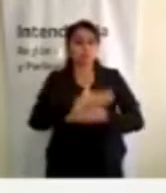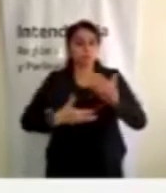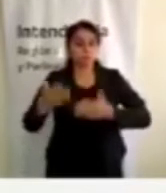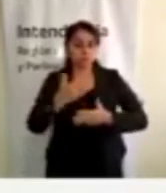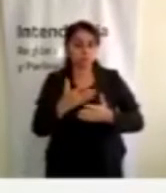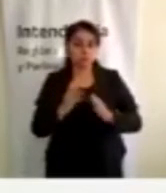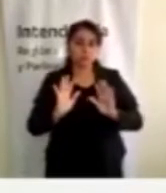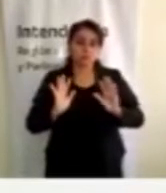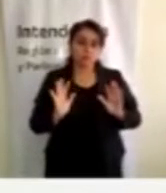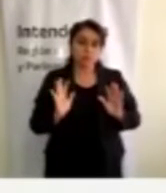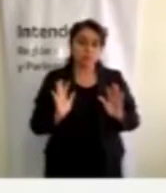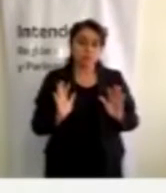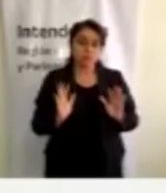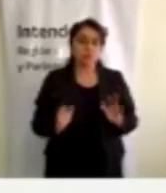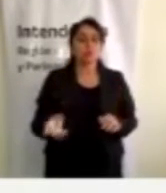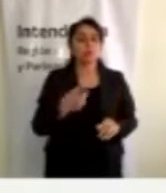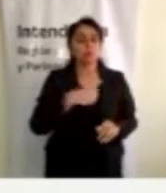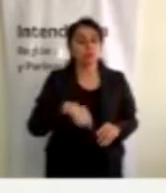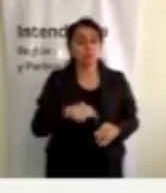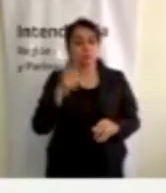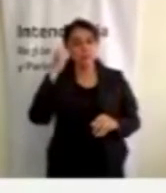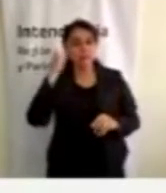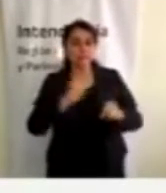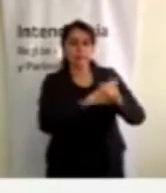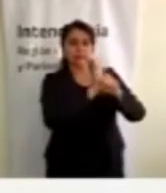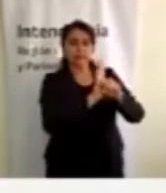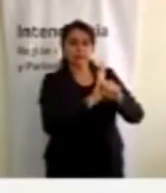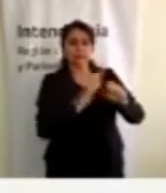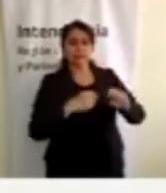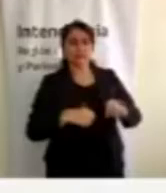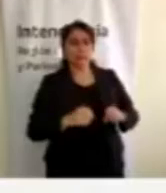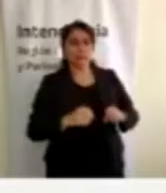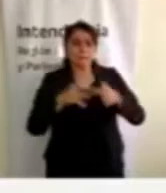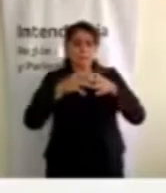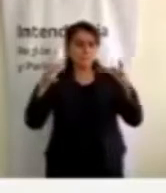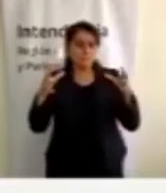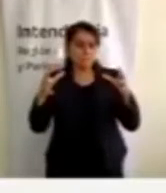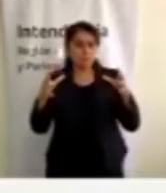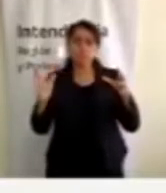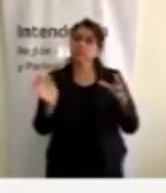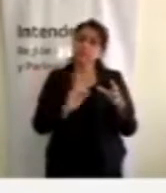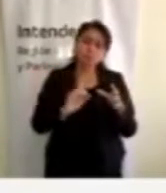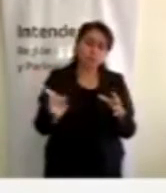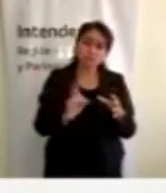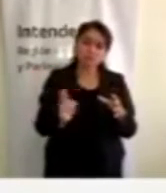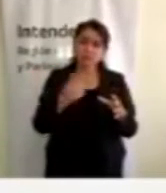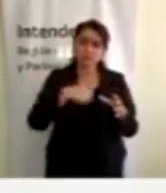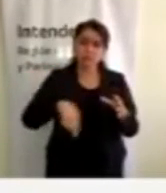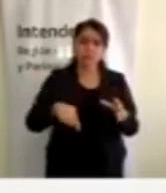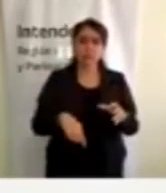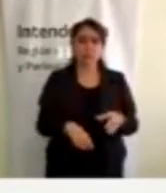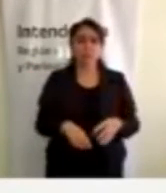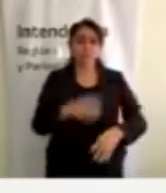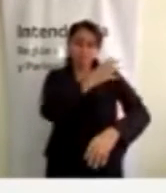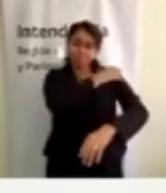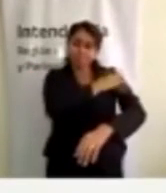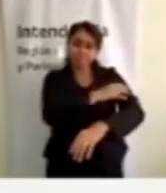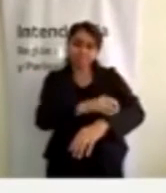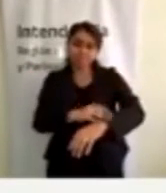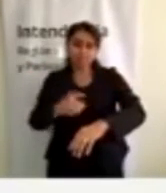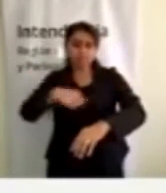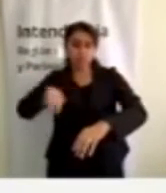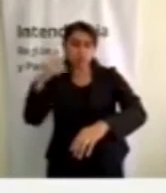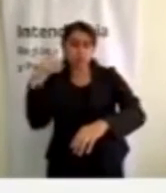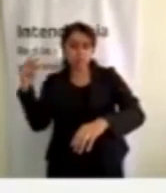No queremos seguir dando cifras récord, queremos que nos destaquemos a nivel país por ser responsables con